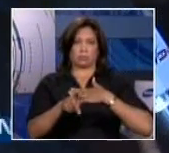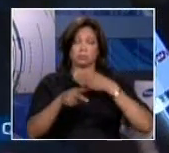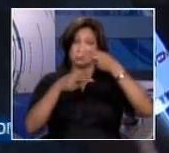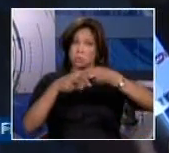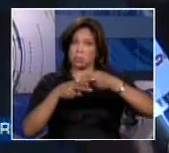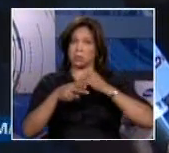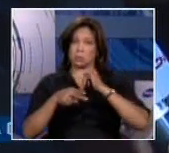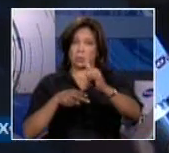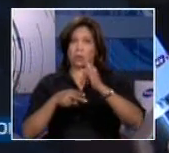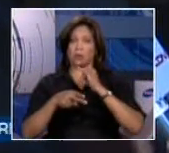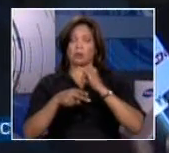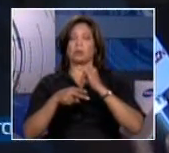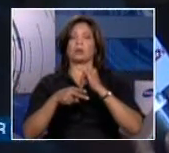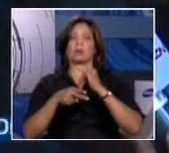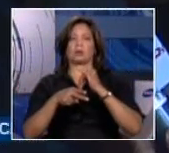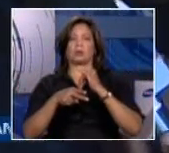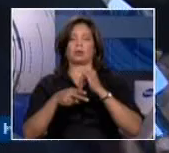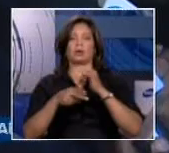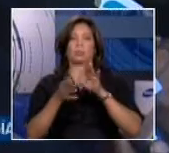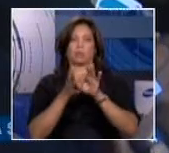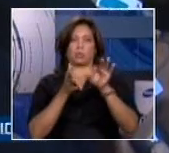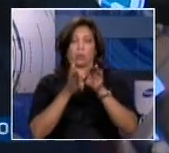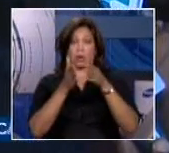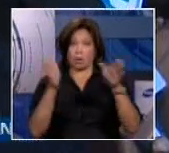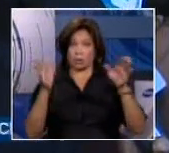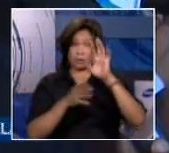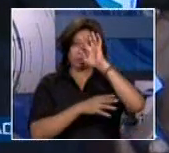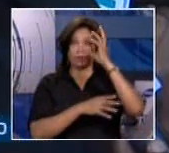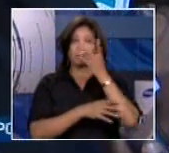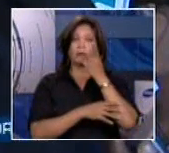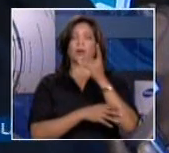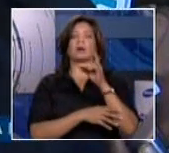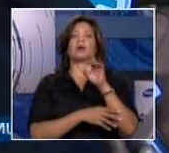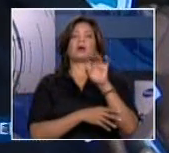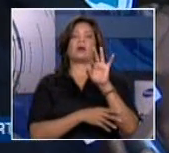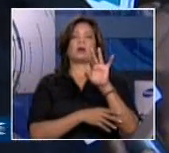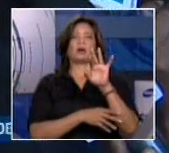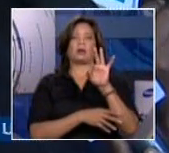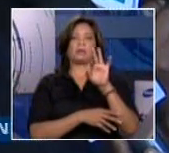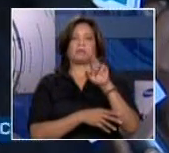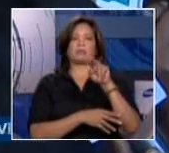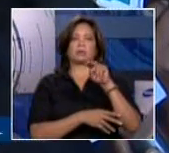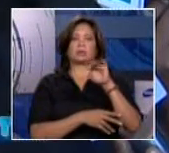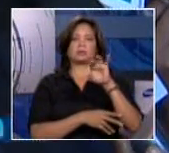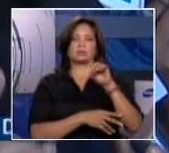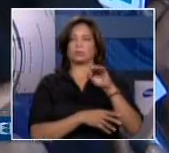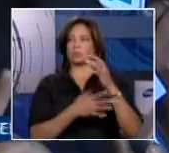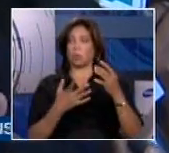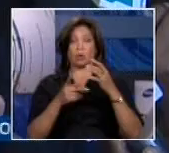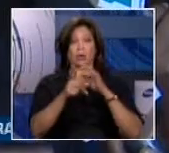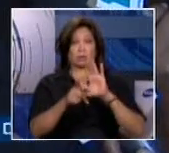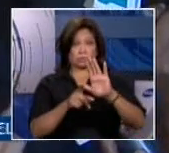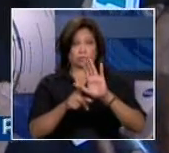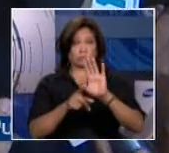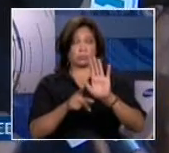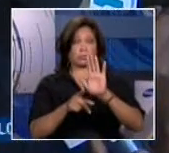mi compoblano santiaguero, el honorable procurador general de la República, doctor Francisco Domínguez Brito, en su